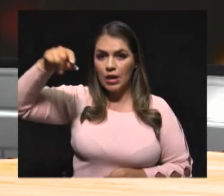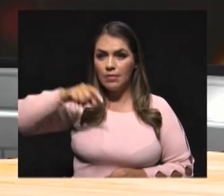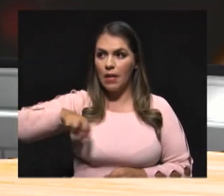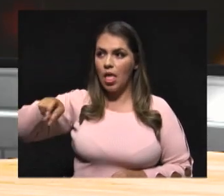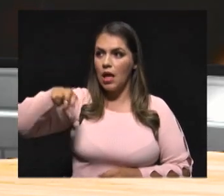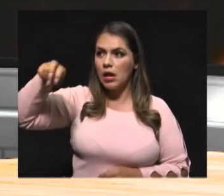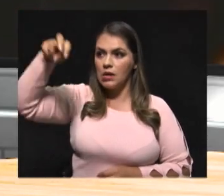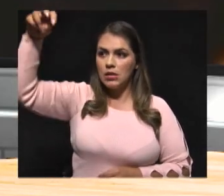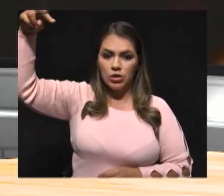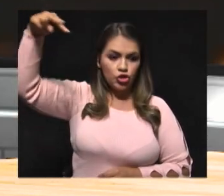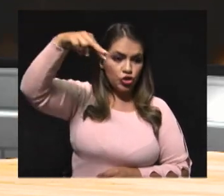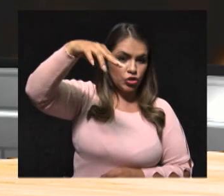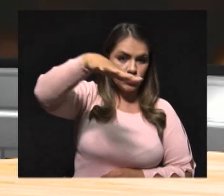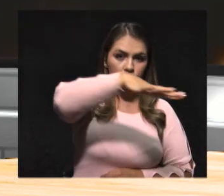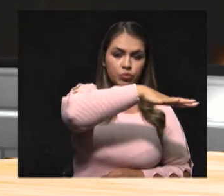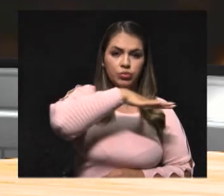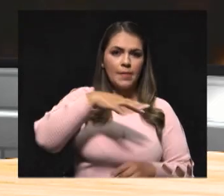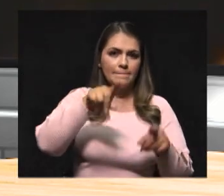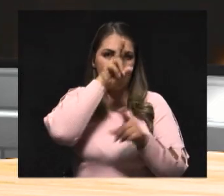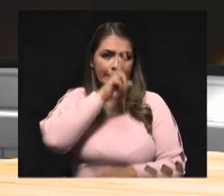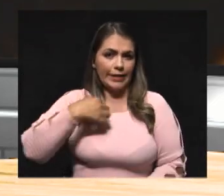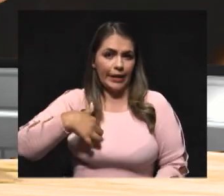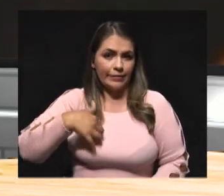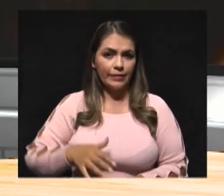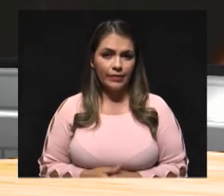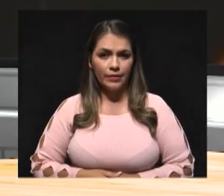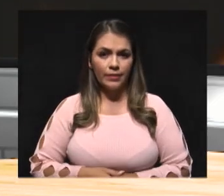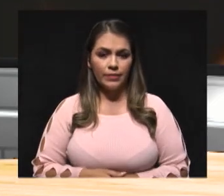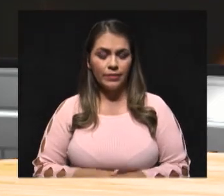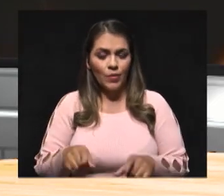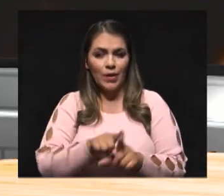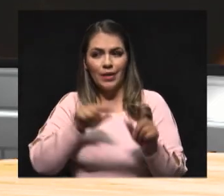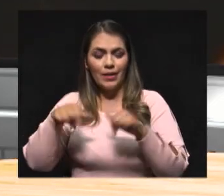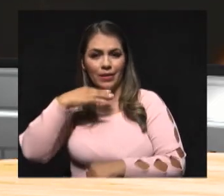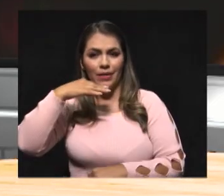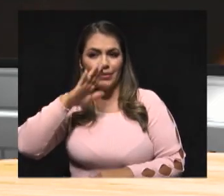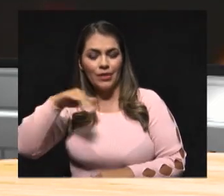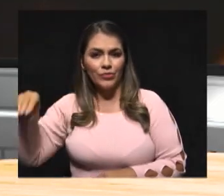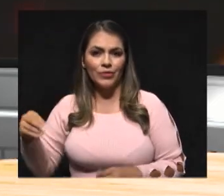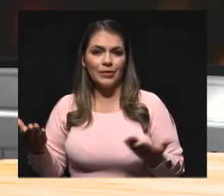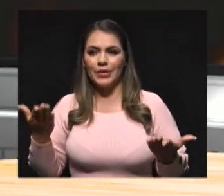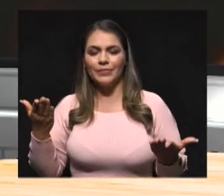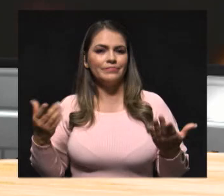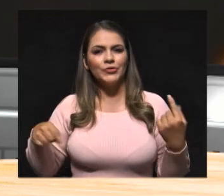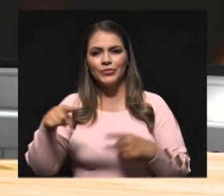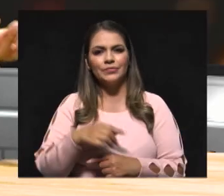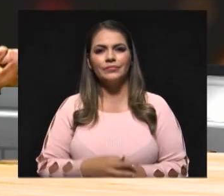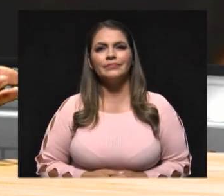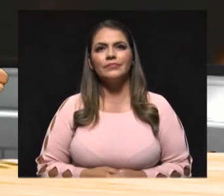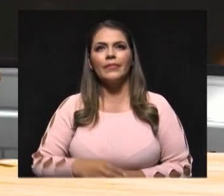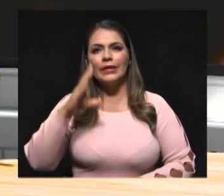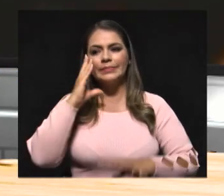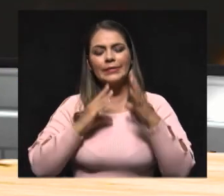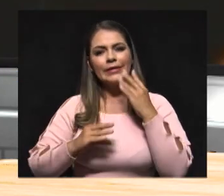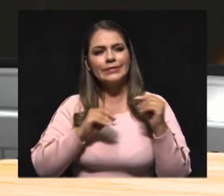piedra es ver bariloche en argentina y lo tenemos acá sin embargo creo que todos estaríamos de acuerdo que esa experiencia